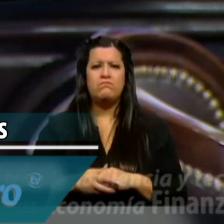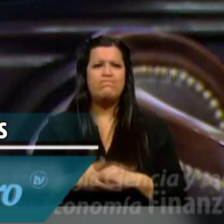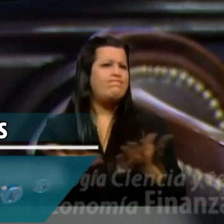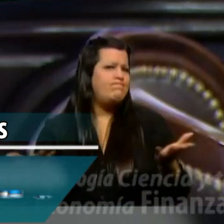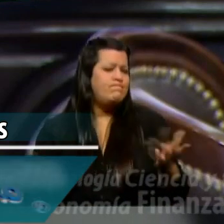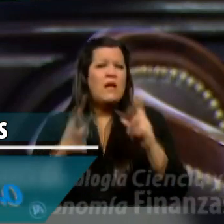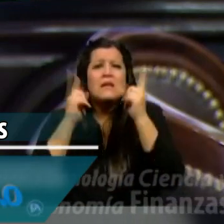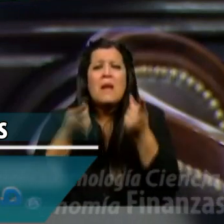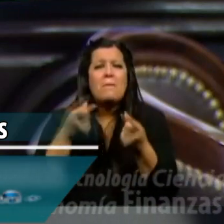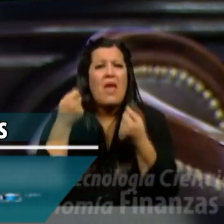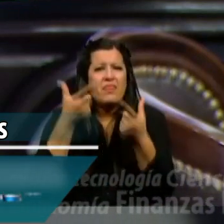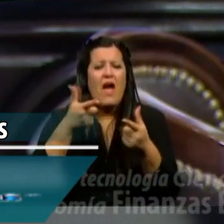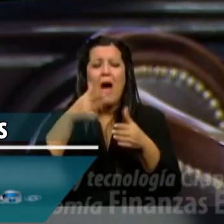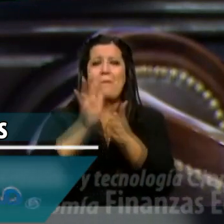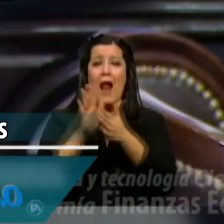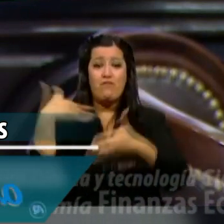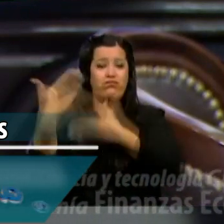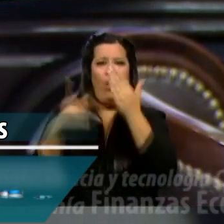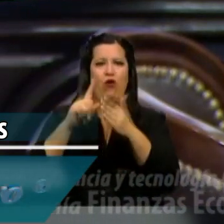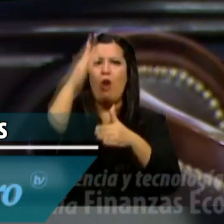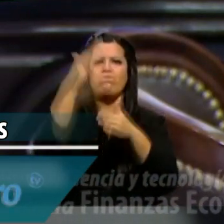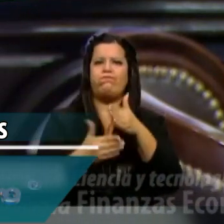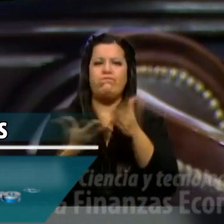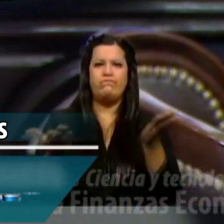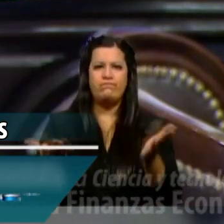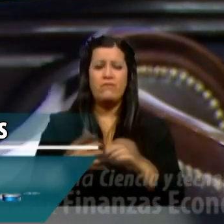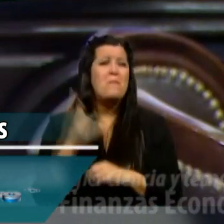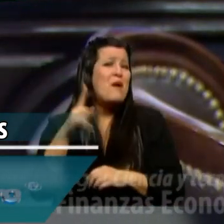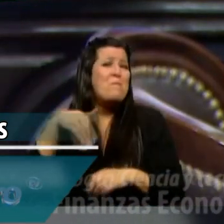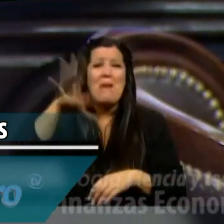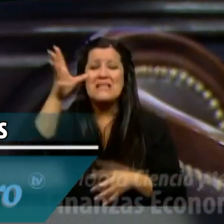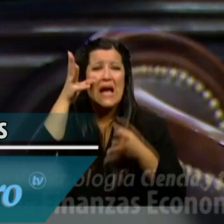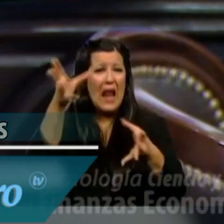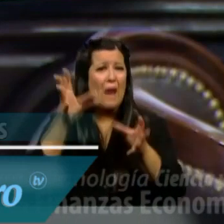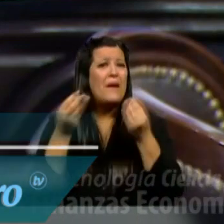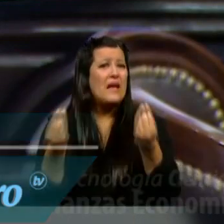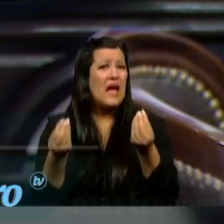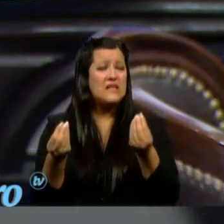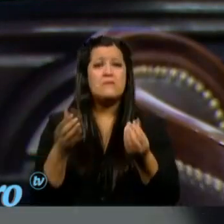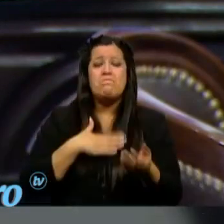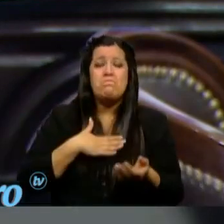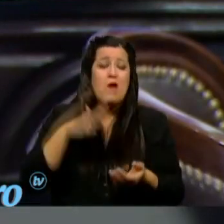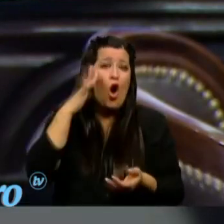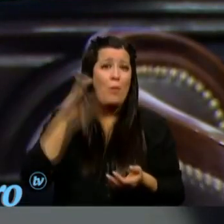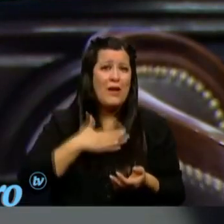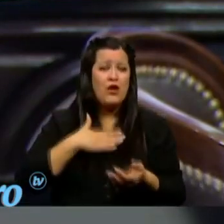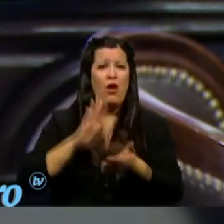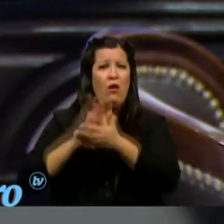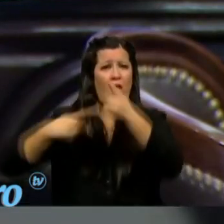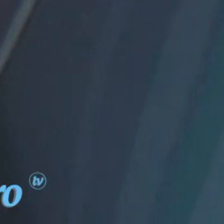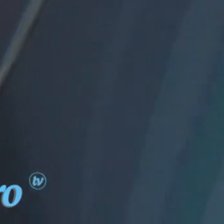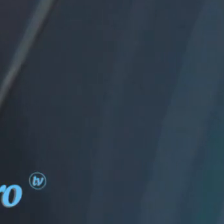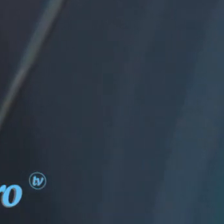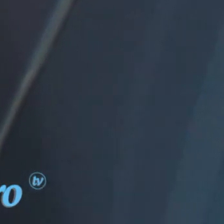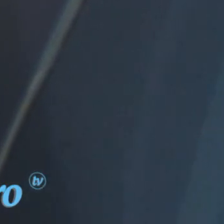indudablemente poniendo una restricción para el crecimiento. Pero lo más grave tiene que ver, a mi juicio, con el retroceso en materia